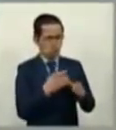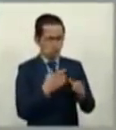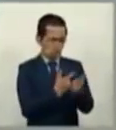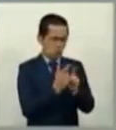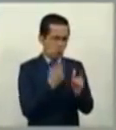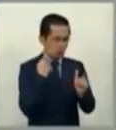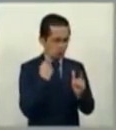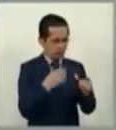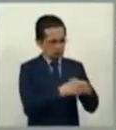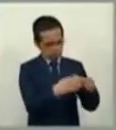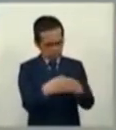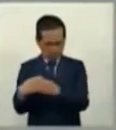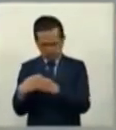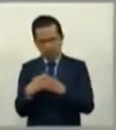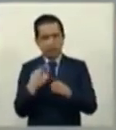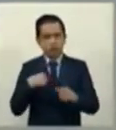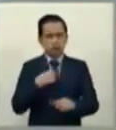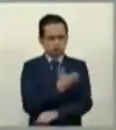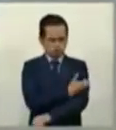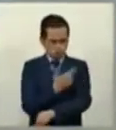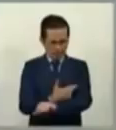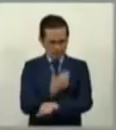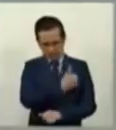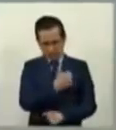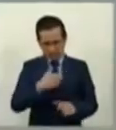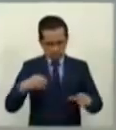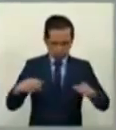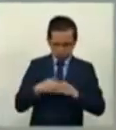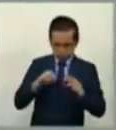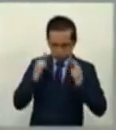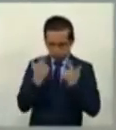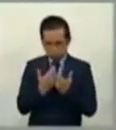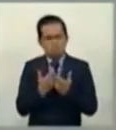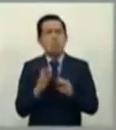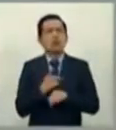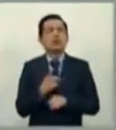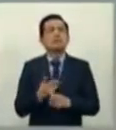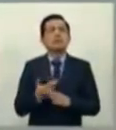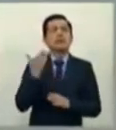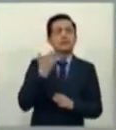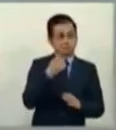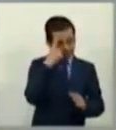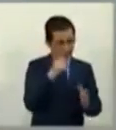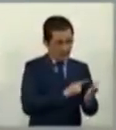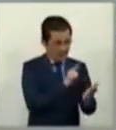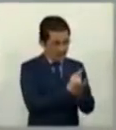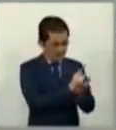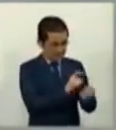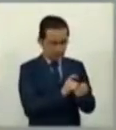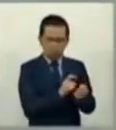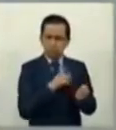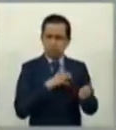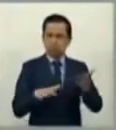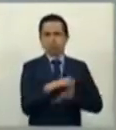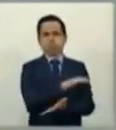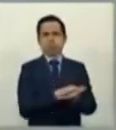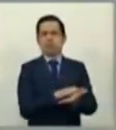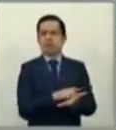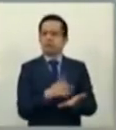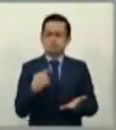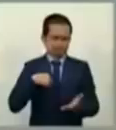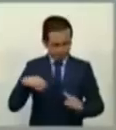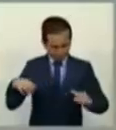parlamentarios con motivo de los incidentes en la discusión de la ley de ingresos e hicimos un